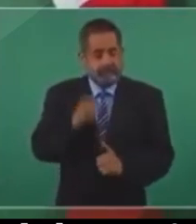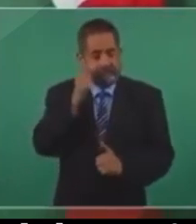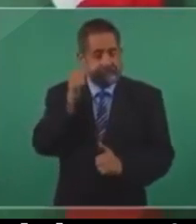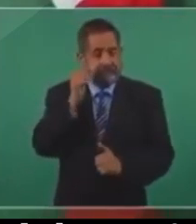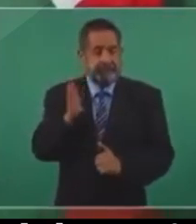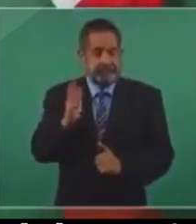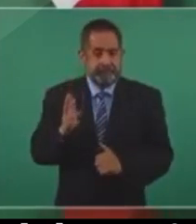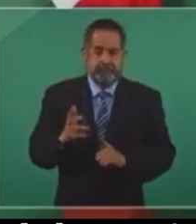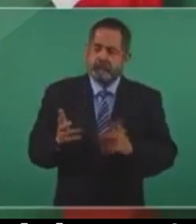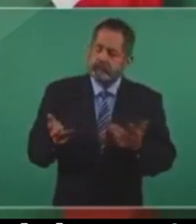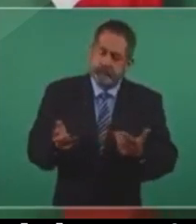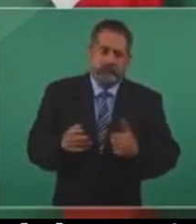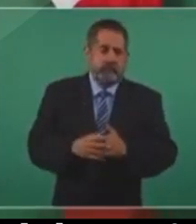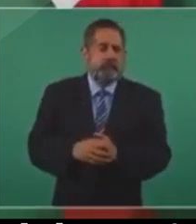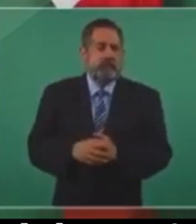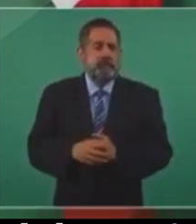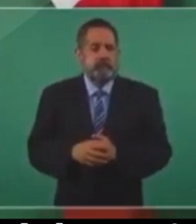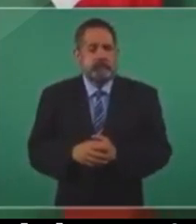Entonces,